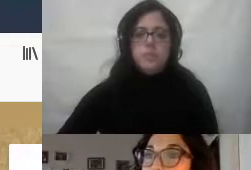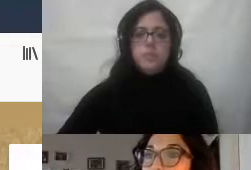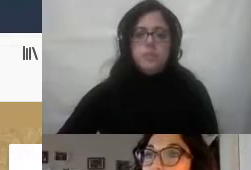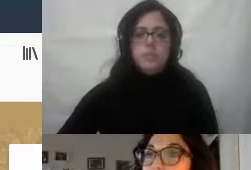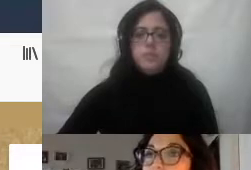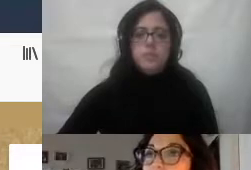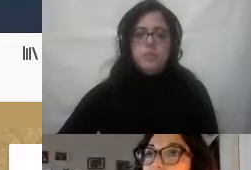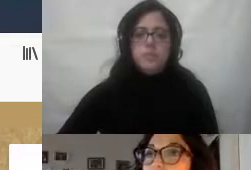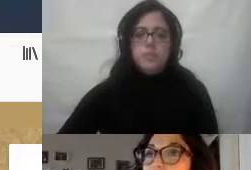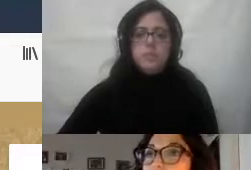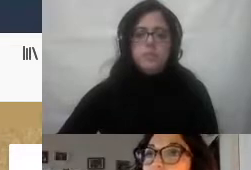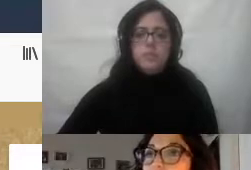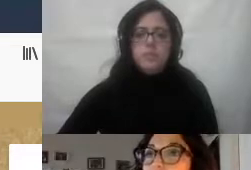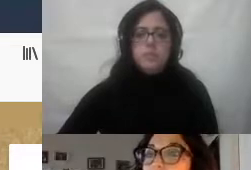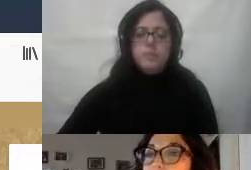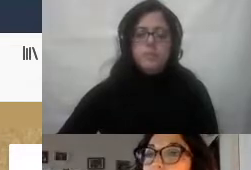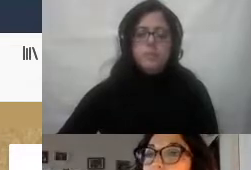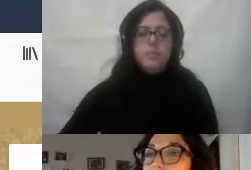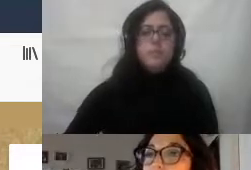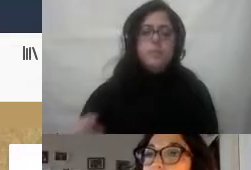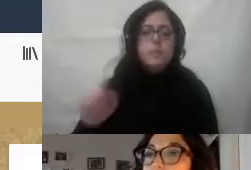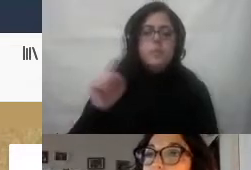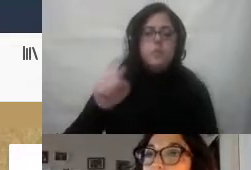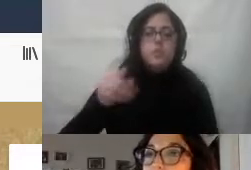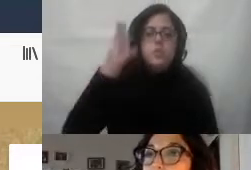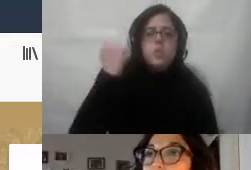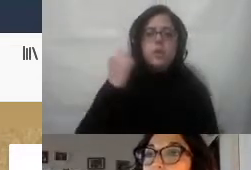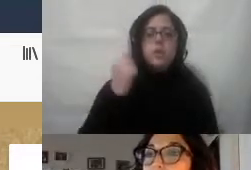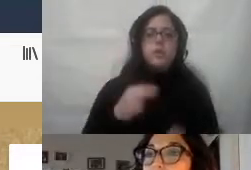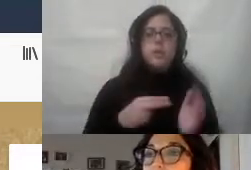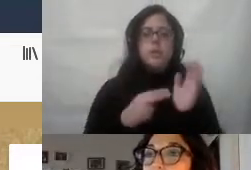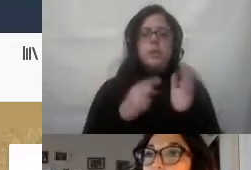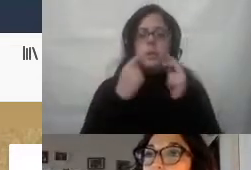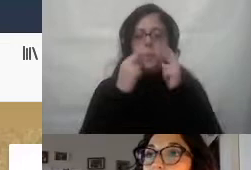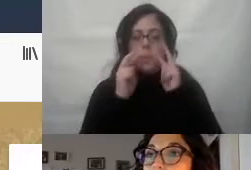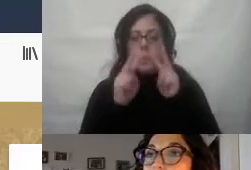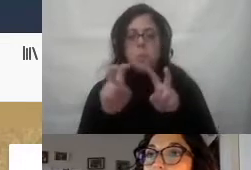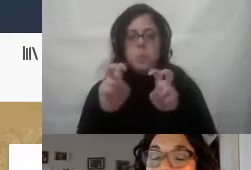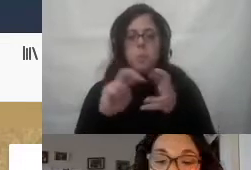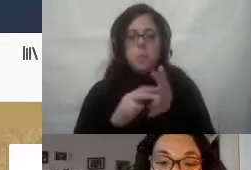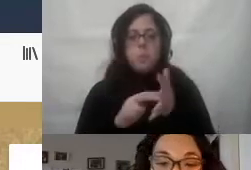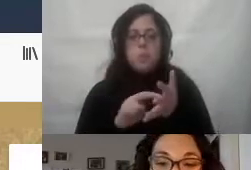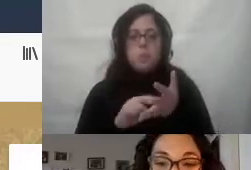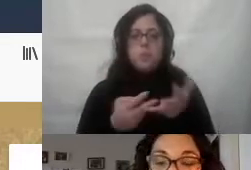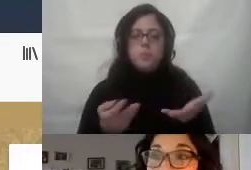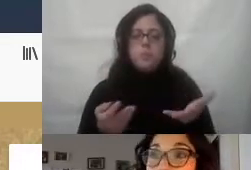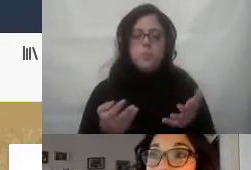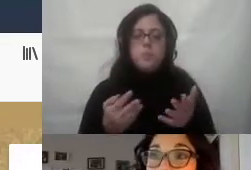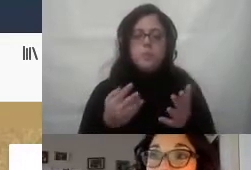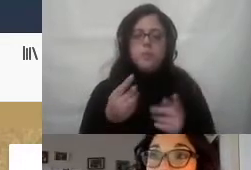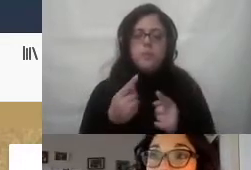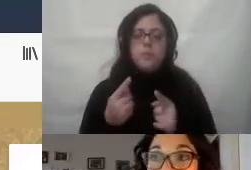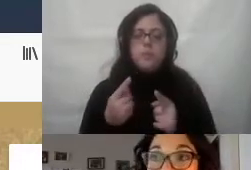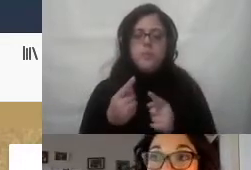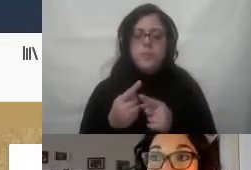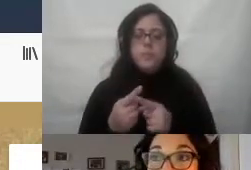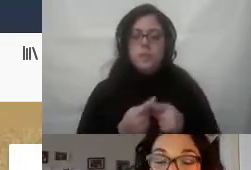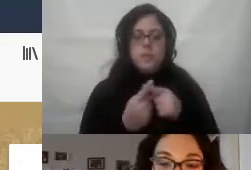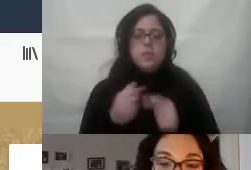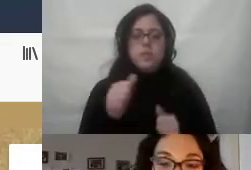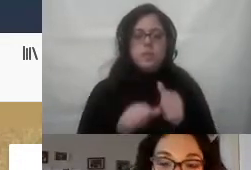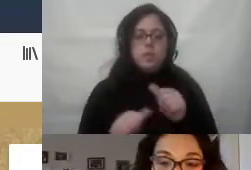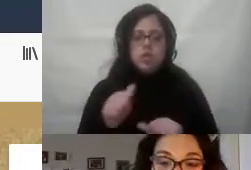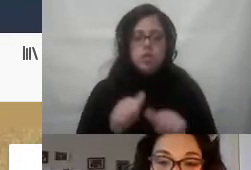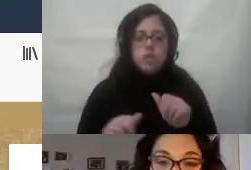que podían revisar respecto a la problematización en las ciencias sociales, capaz que este podría